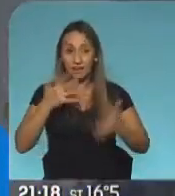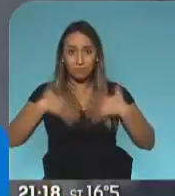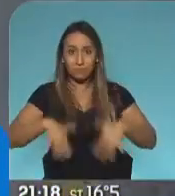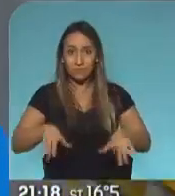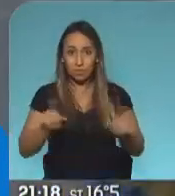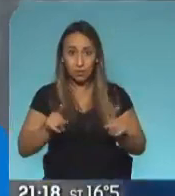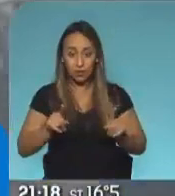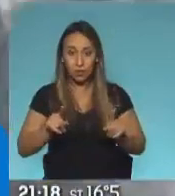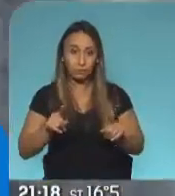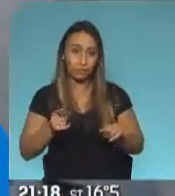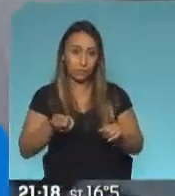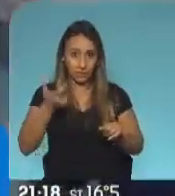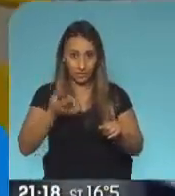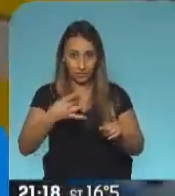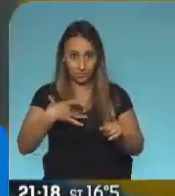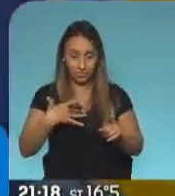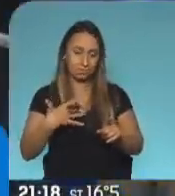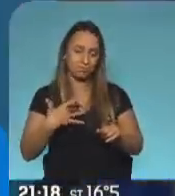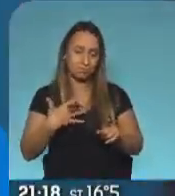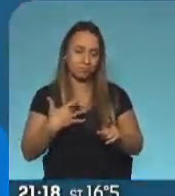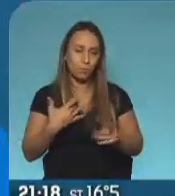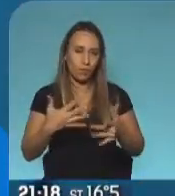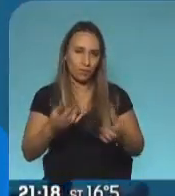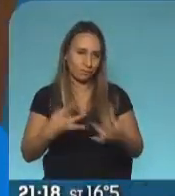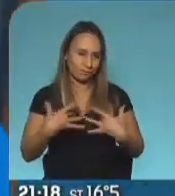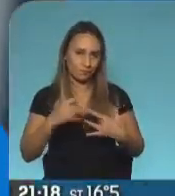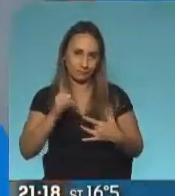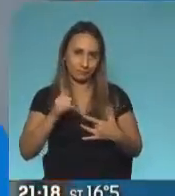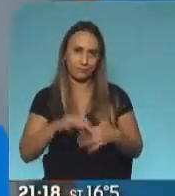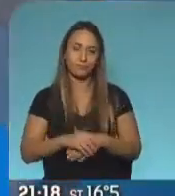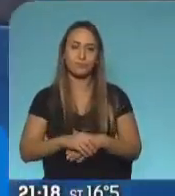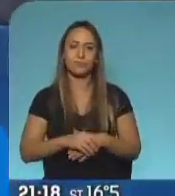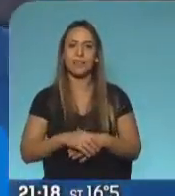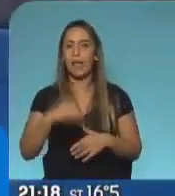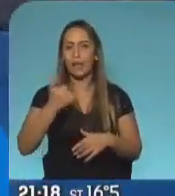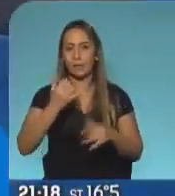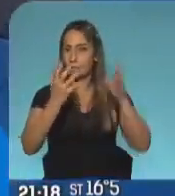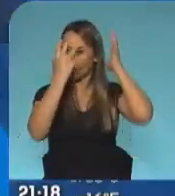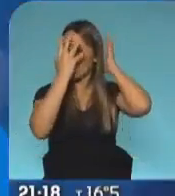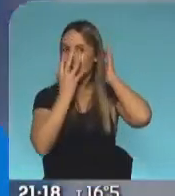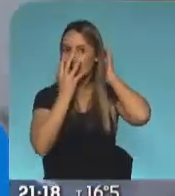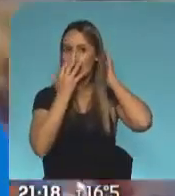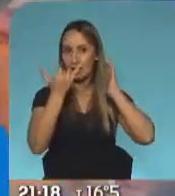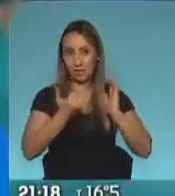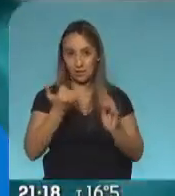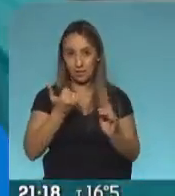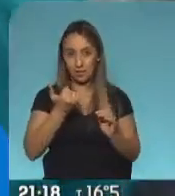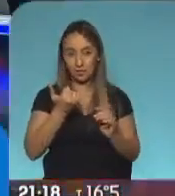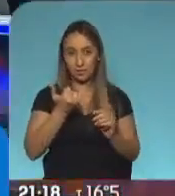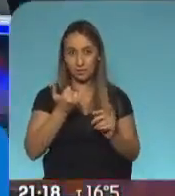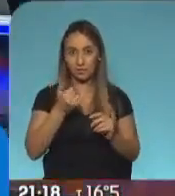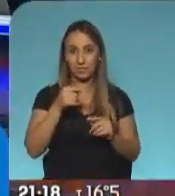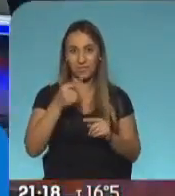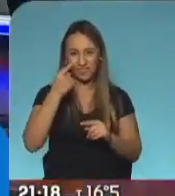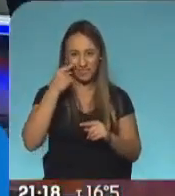ya están en peladas formas de contagiarse es altísimas aire se ponen estas máscaras aquí sí aquí está la